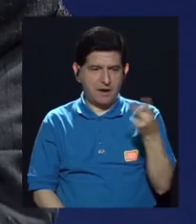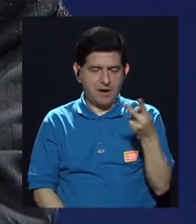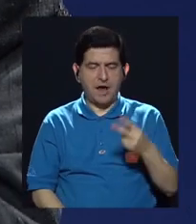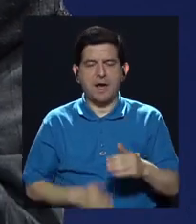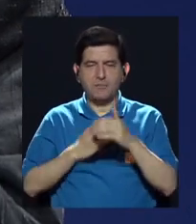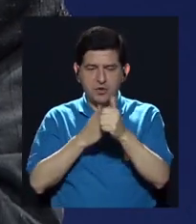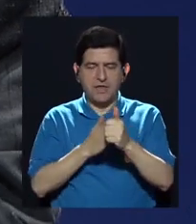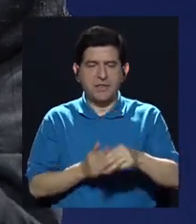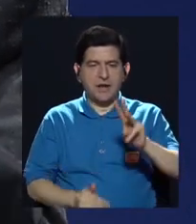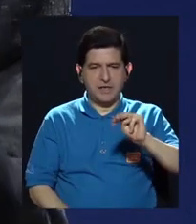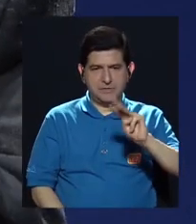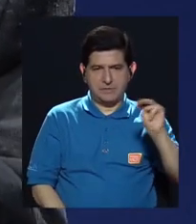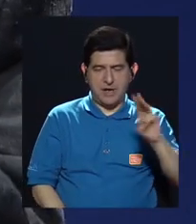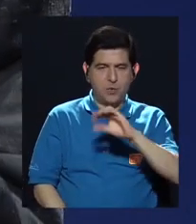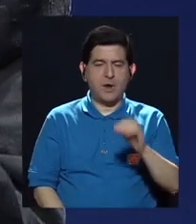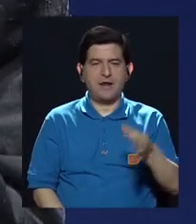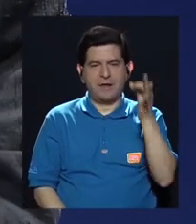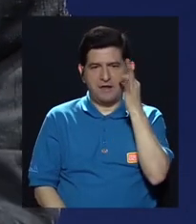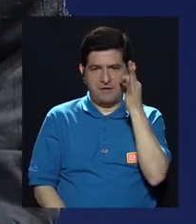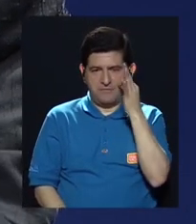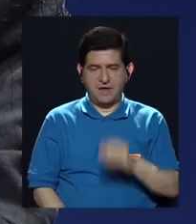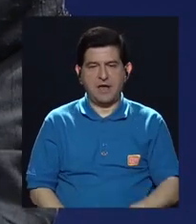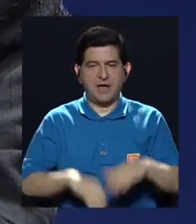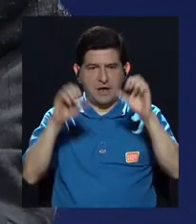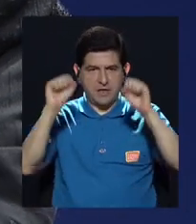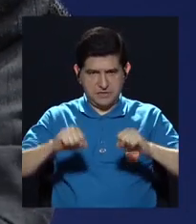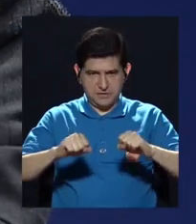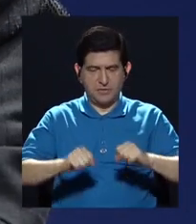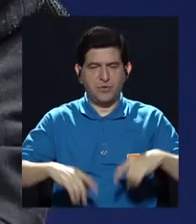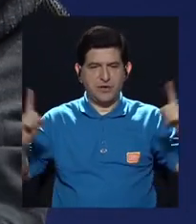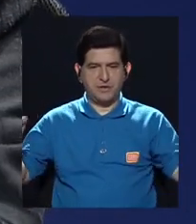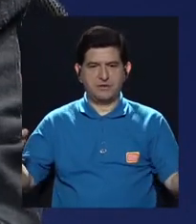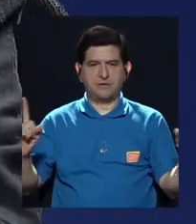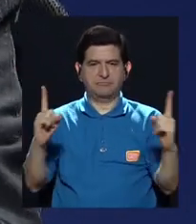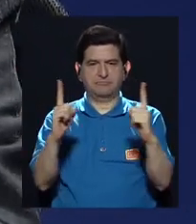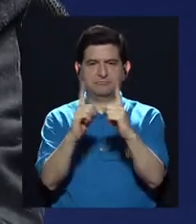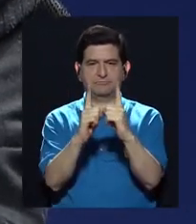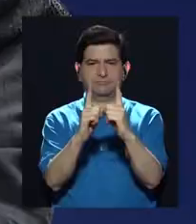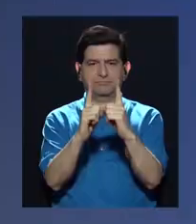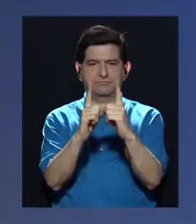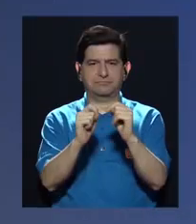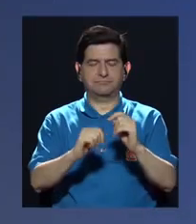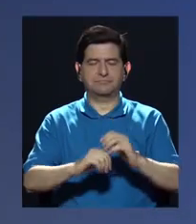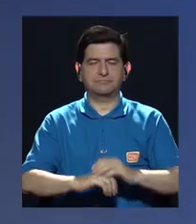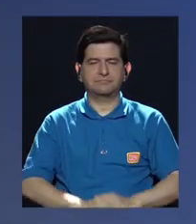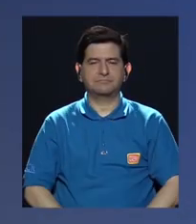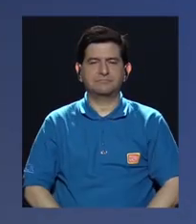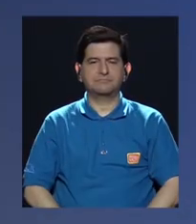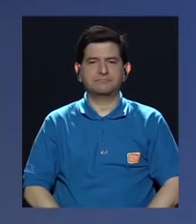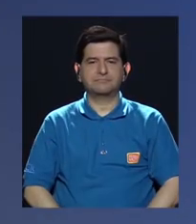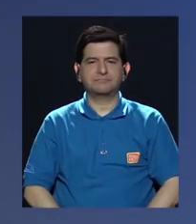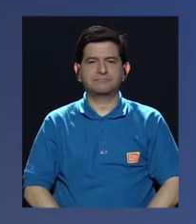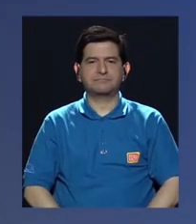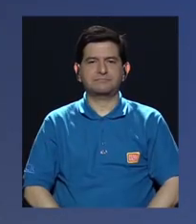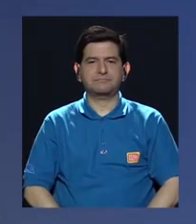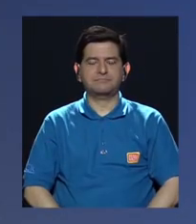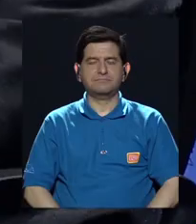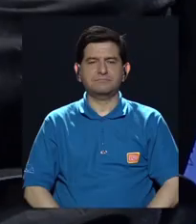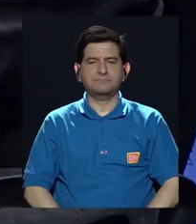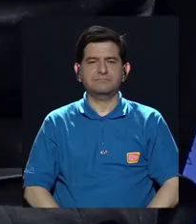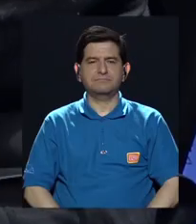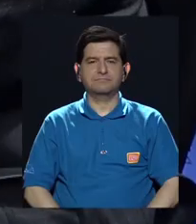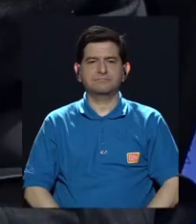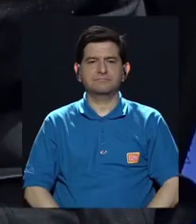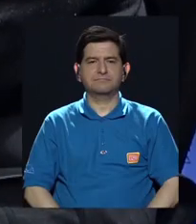los dos líderes, don Manuel y don Pepe, se vean, se miren cara a cara, ojo a ojo. Y